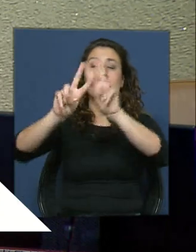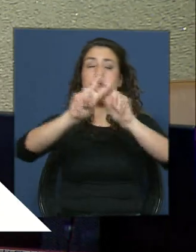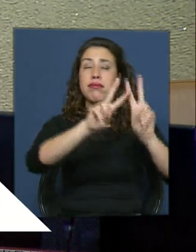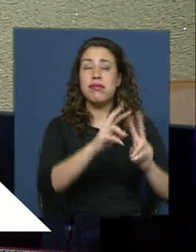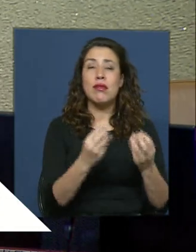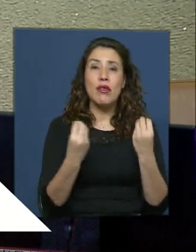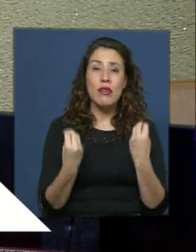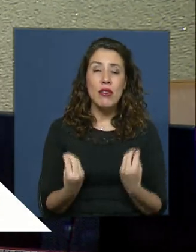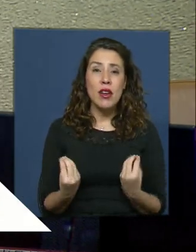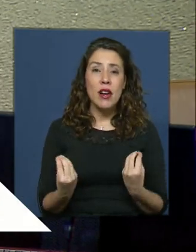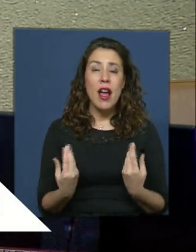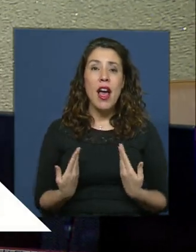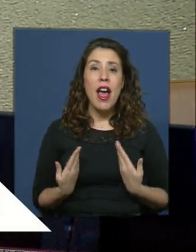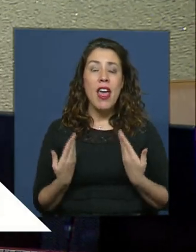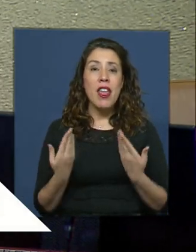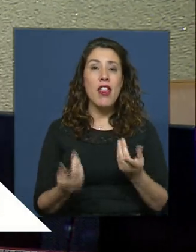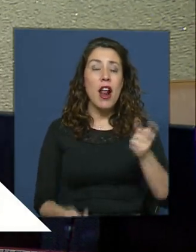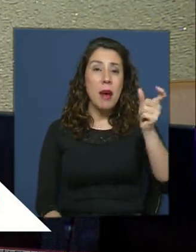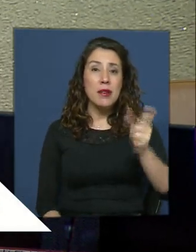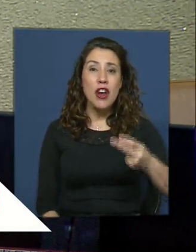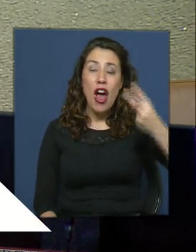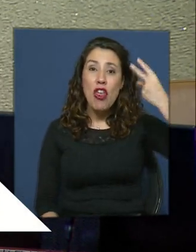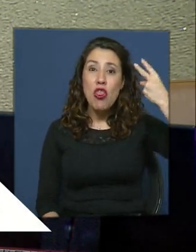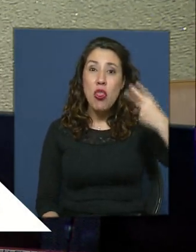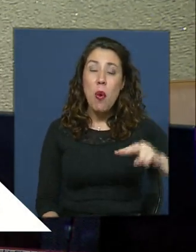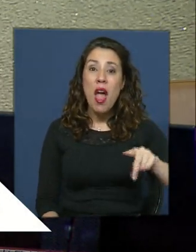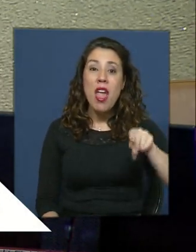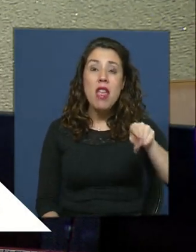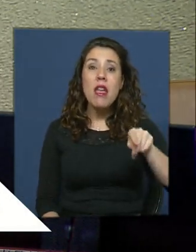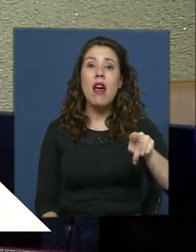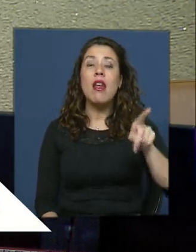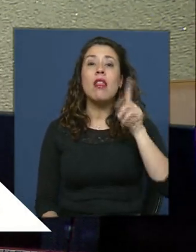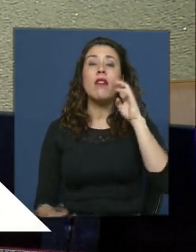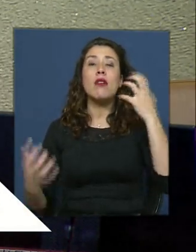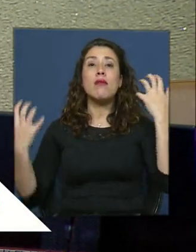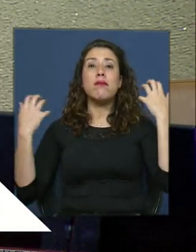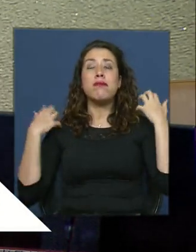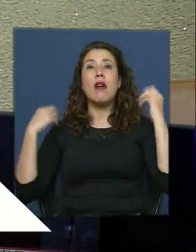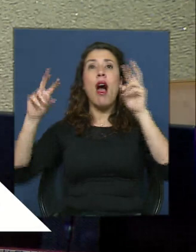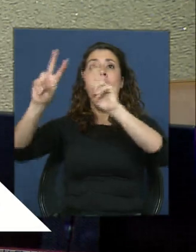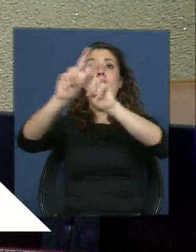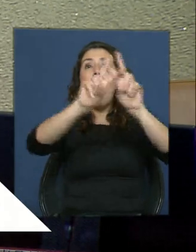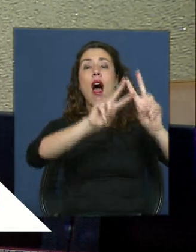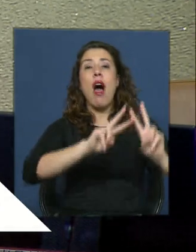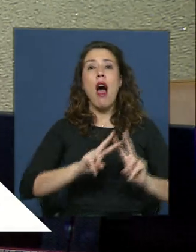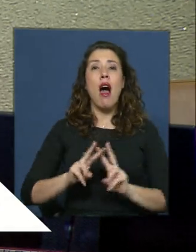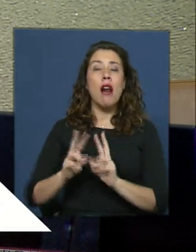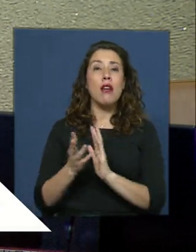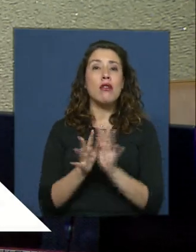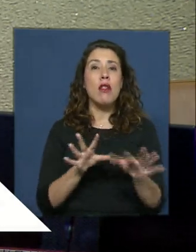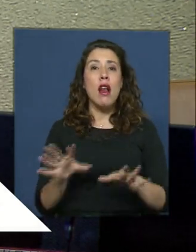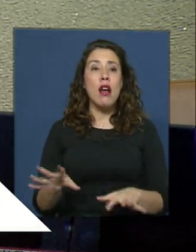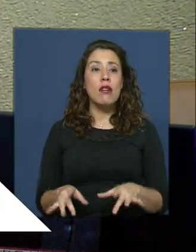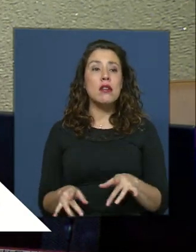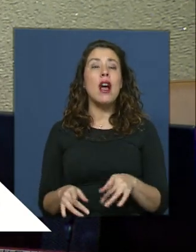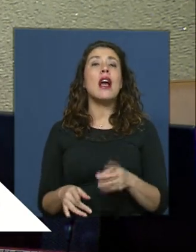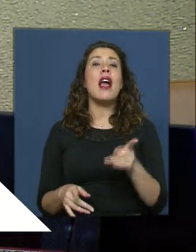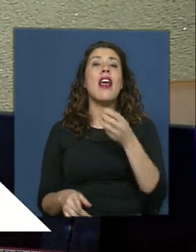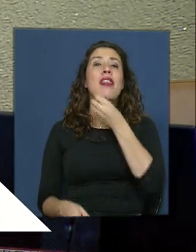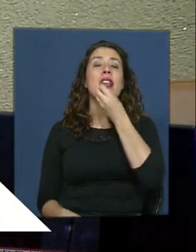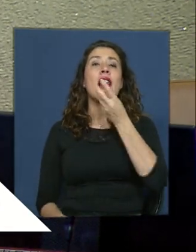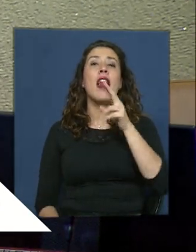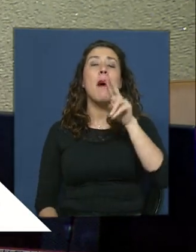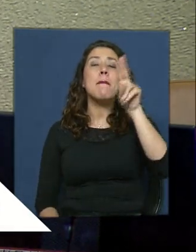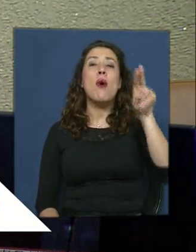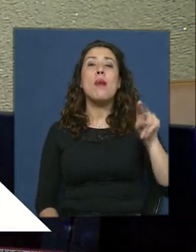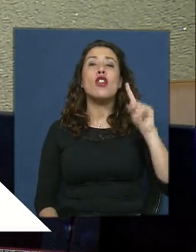adecuada, entregándole al propietario la responsabilidad de la conservación de los inmuebles, que han sido declarados monumentos nacional